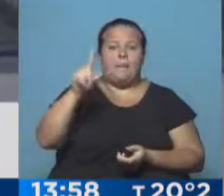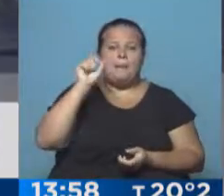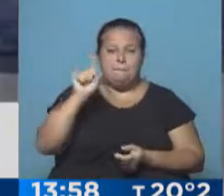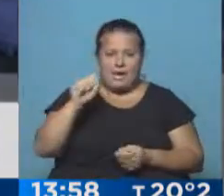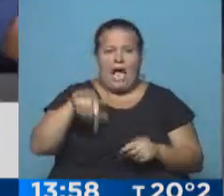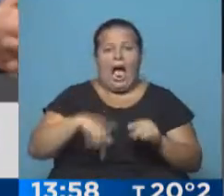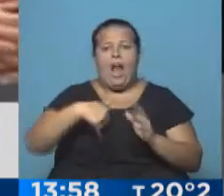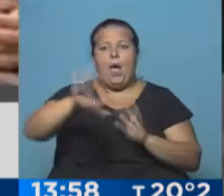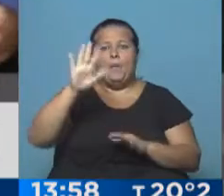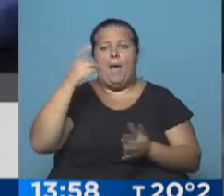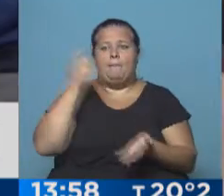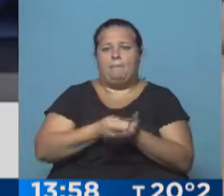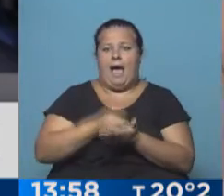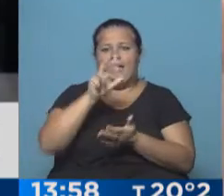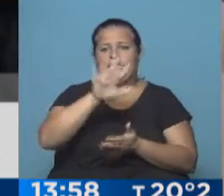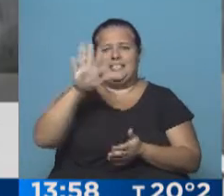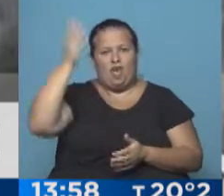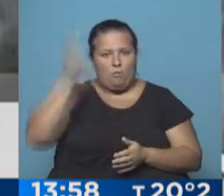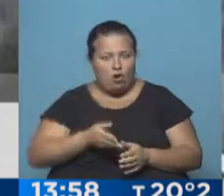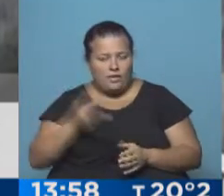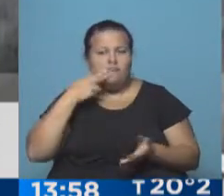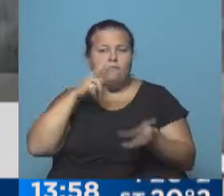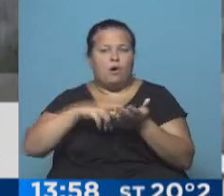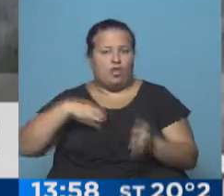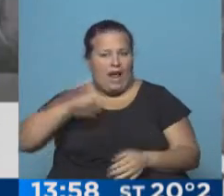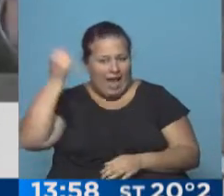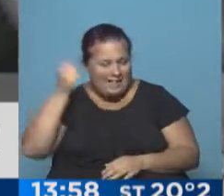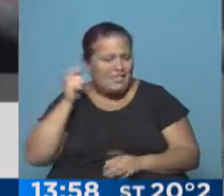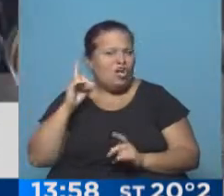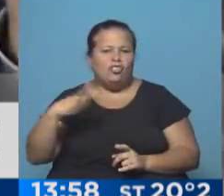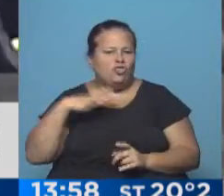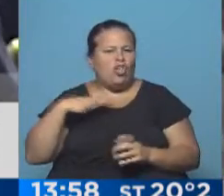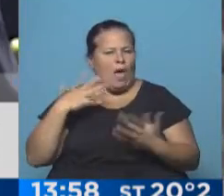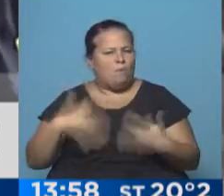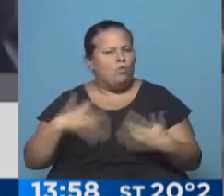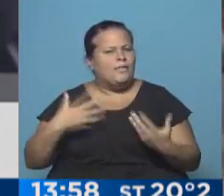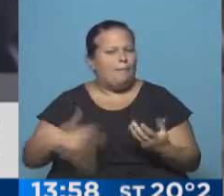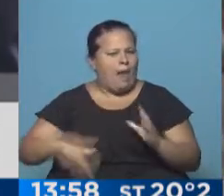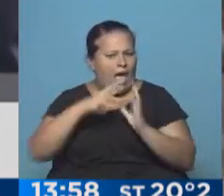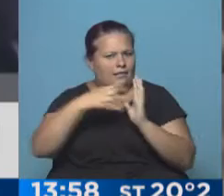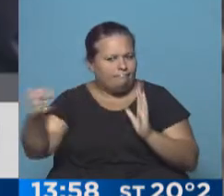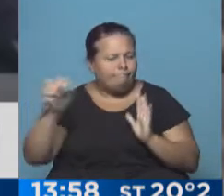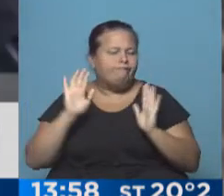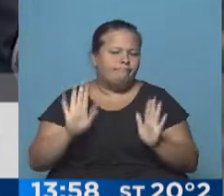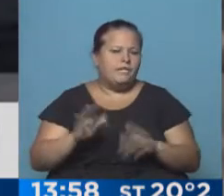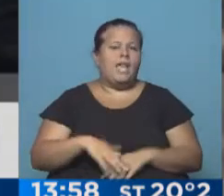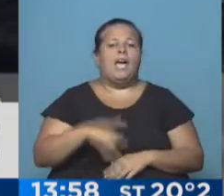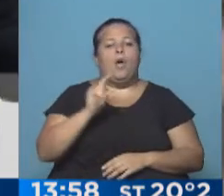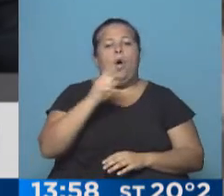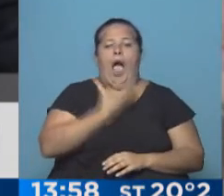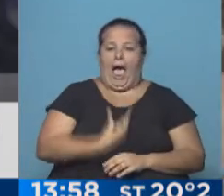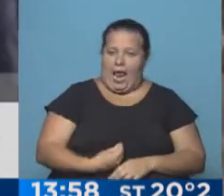ruptura va a pagar el 35 por ciento de impuesto a las ganancias sigue siendo muy pesado para ese sector es un alivio